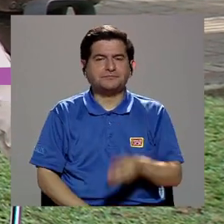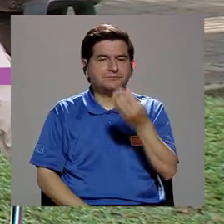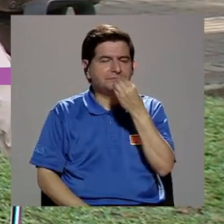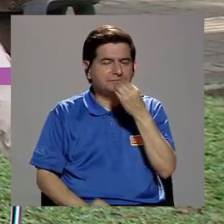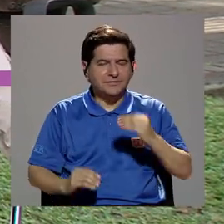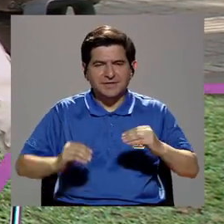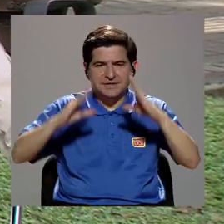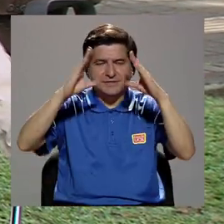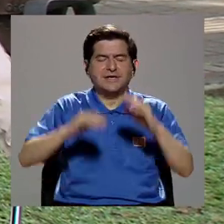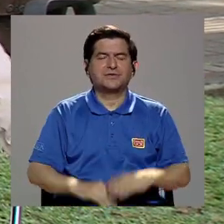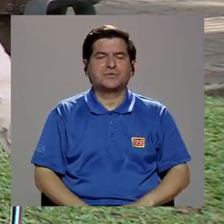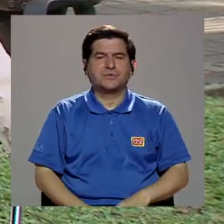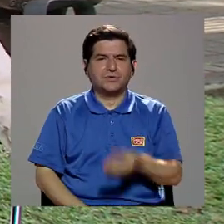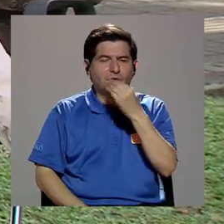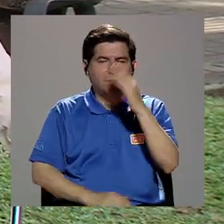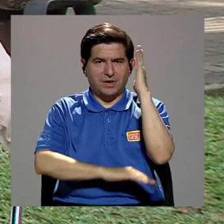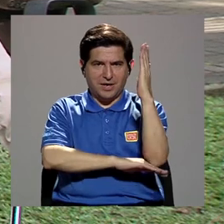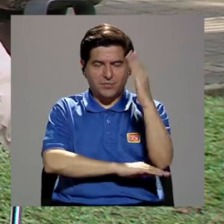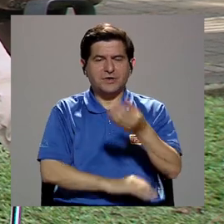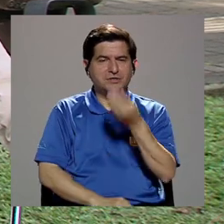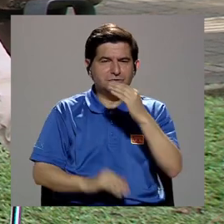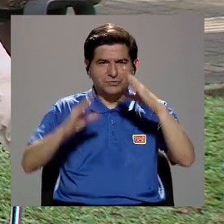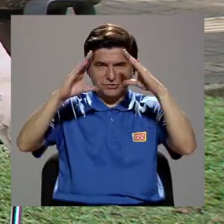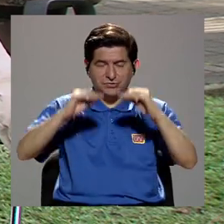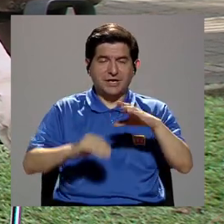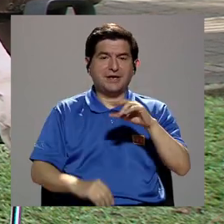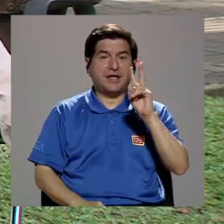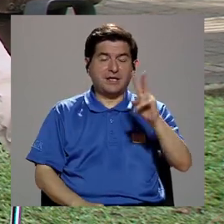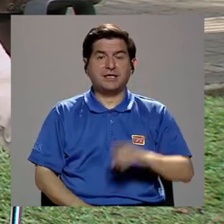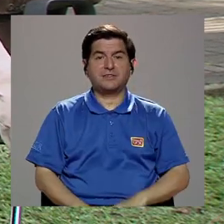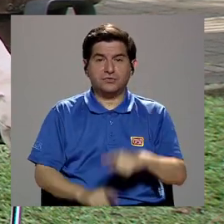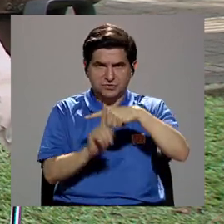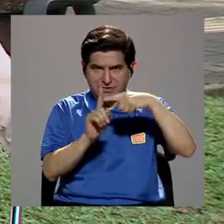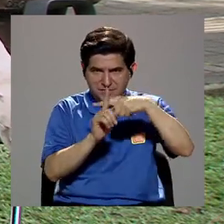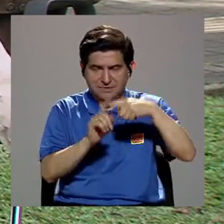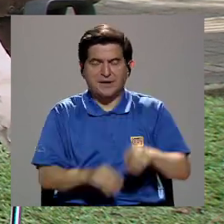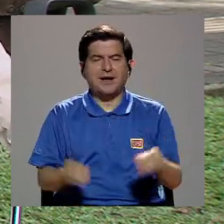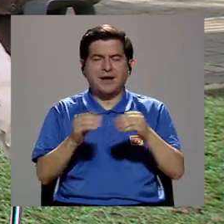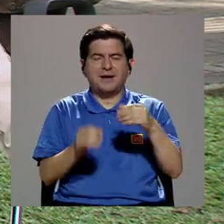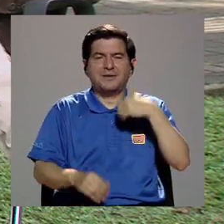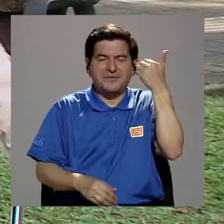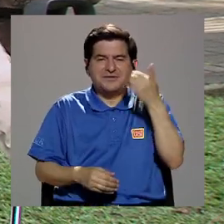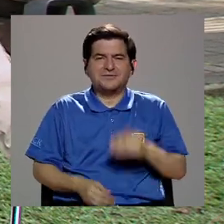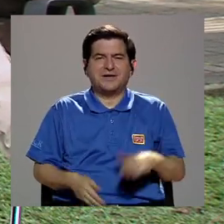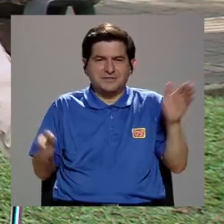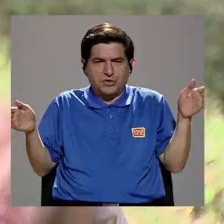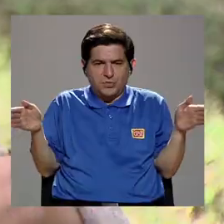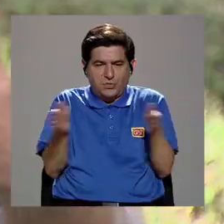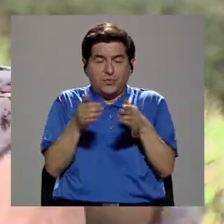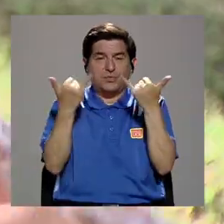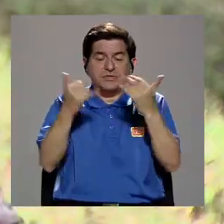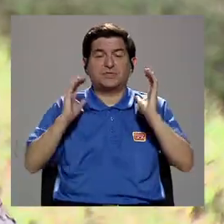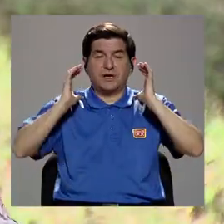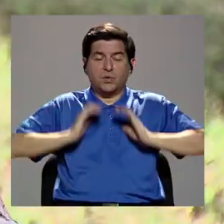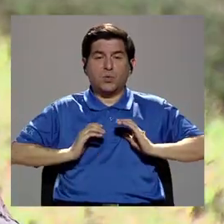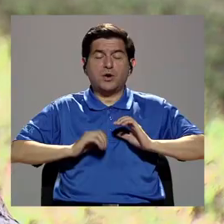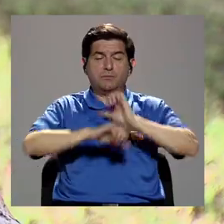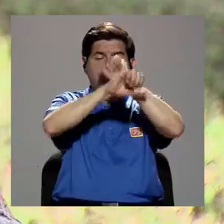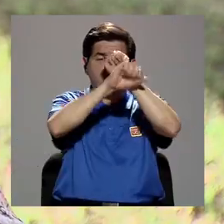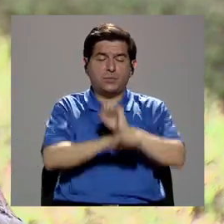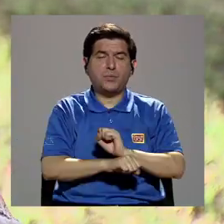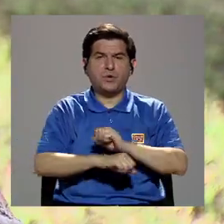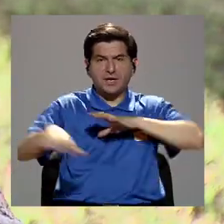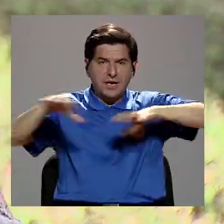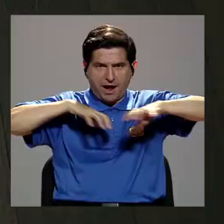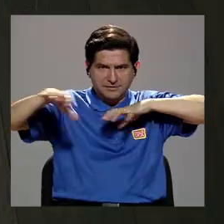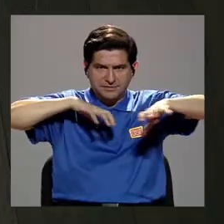la cena y 2 meriendas, logran bajar de peso más fácil que los que no. Porque el organismo ya está acostumbrado y se mantiene muy